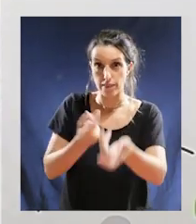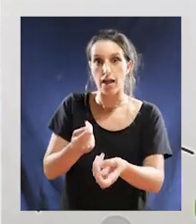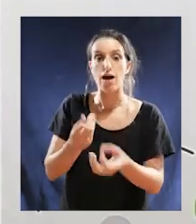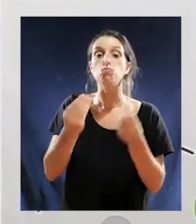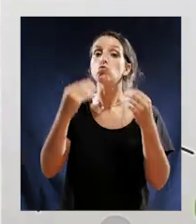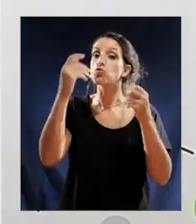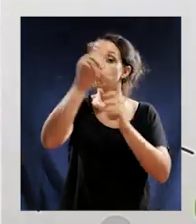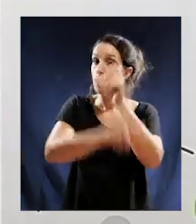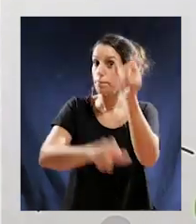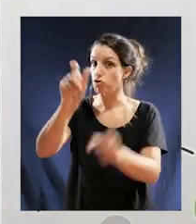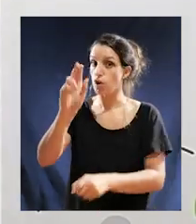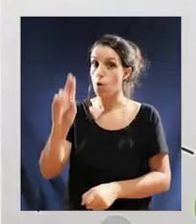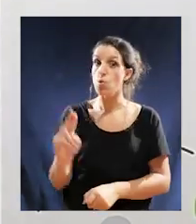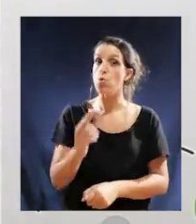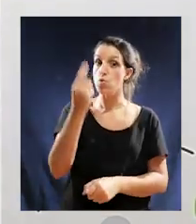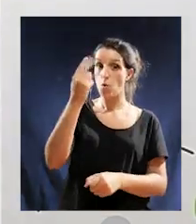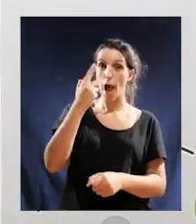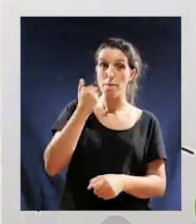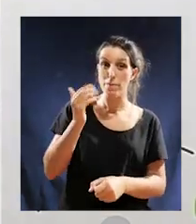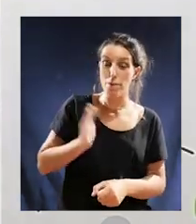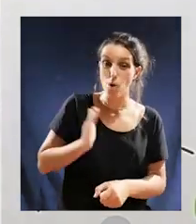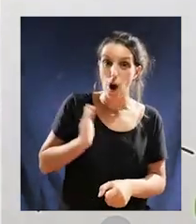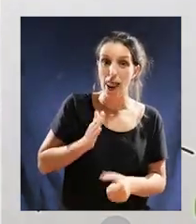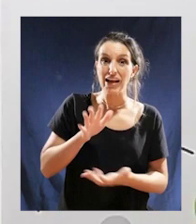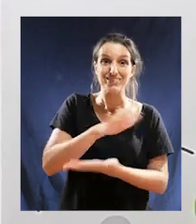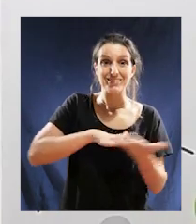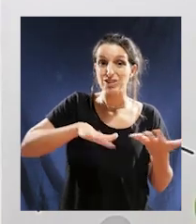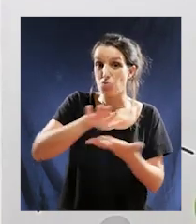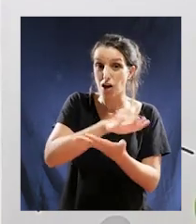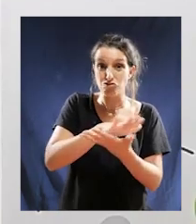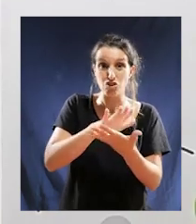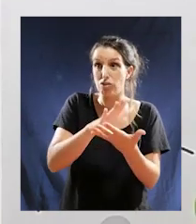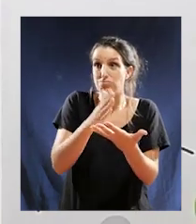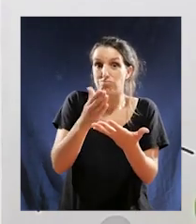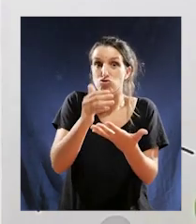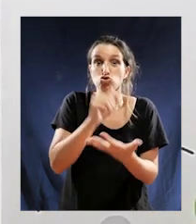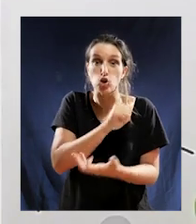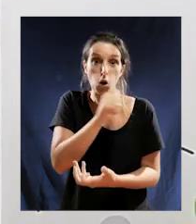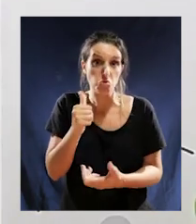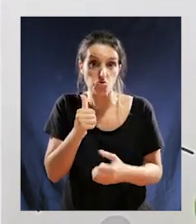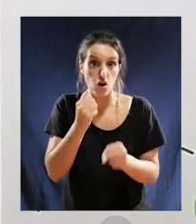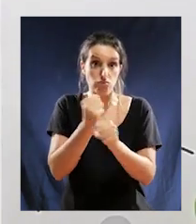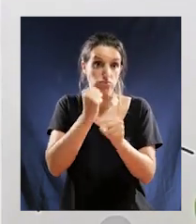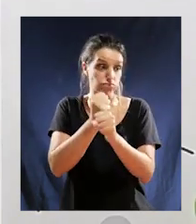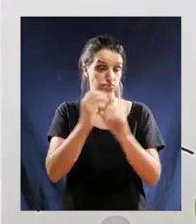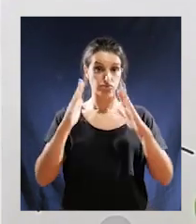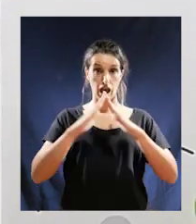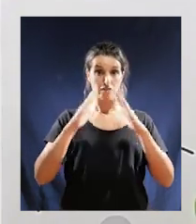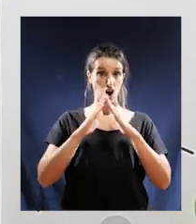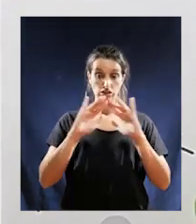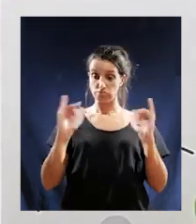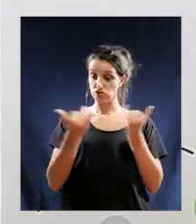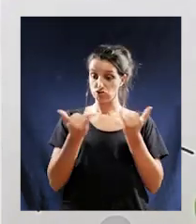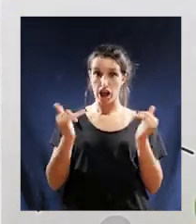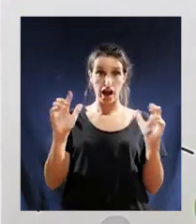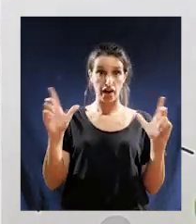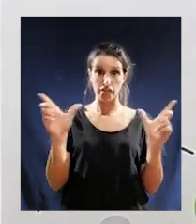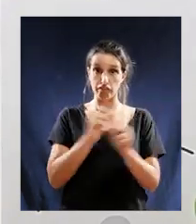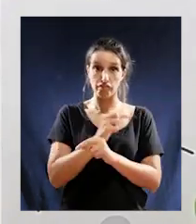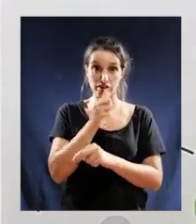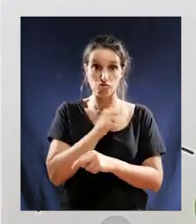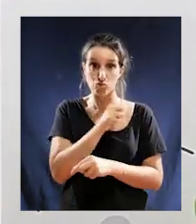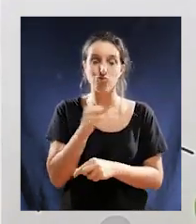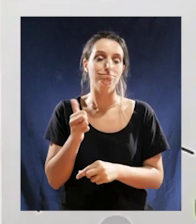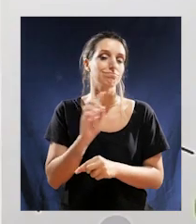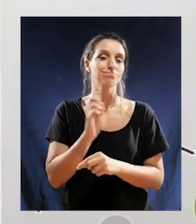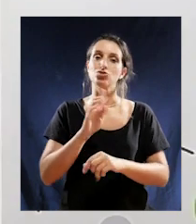para muchísimos uruguayos y uruguayas este esta situación no se resuelve por el teletrabajo y estamos